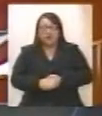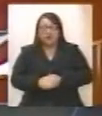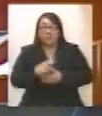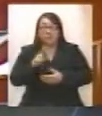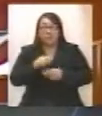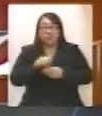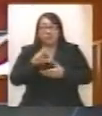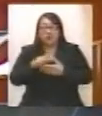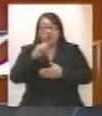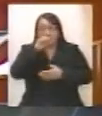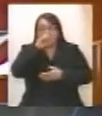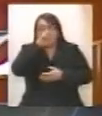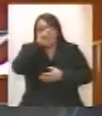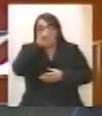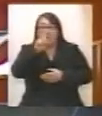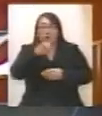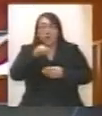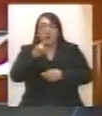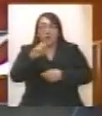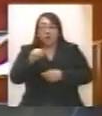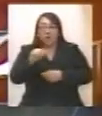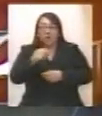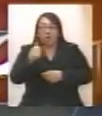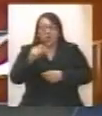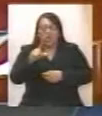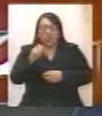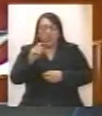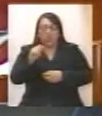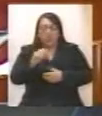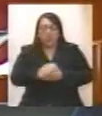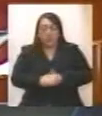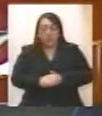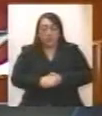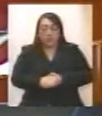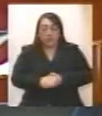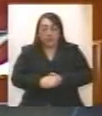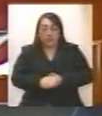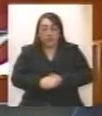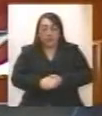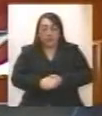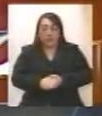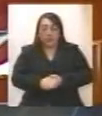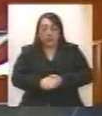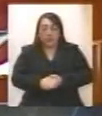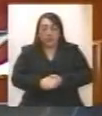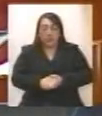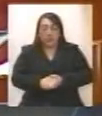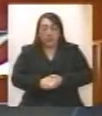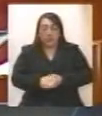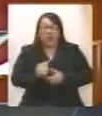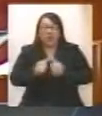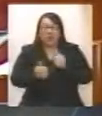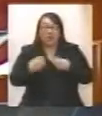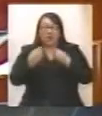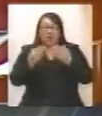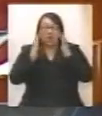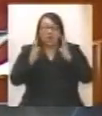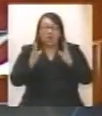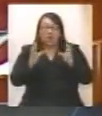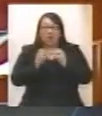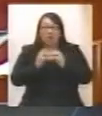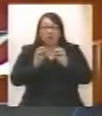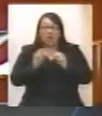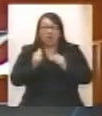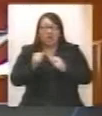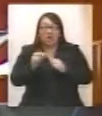Lima, 1 en Junín y 1 en Loreto, a través de los cuales brindará atención integral